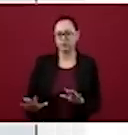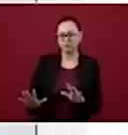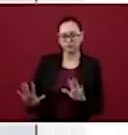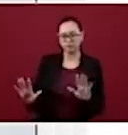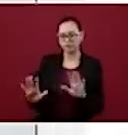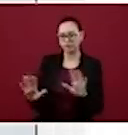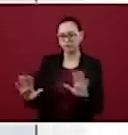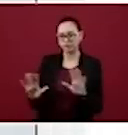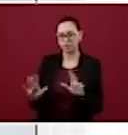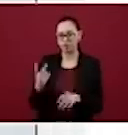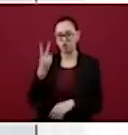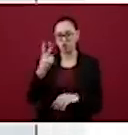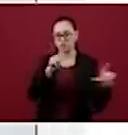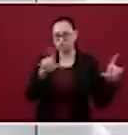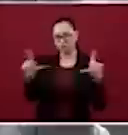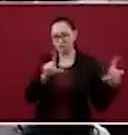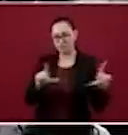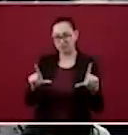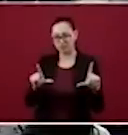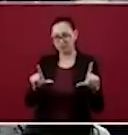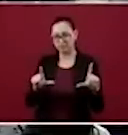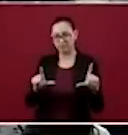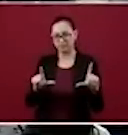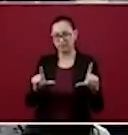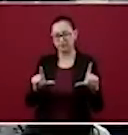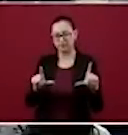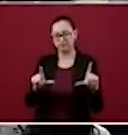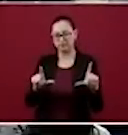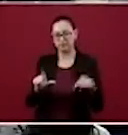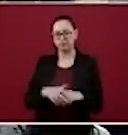son dos láminas. Este es.